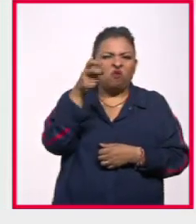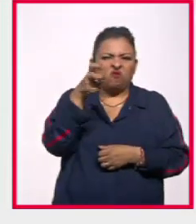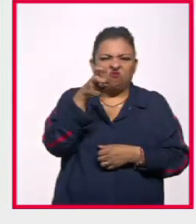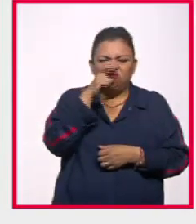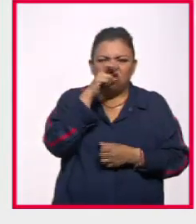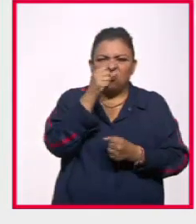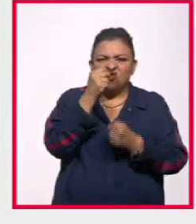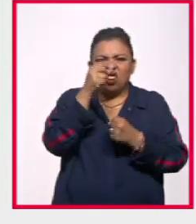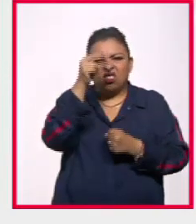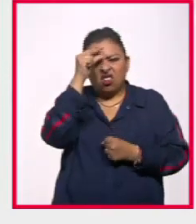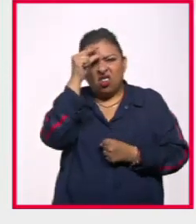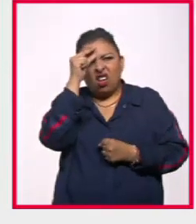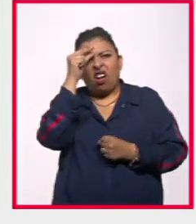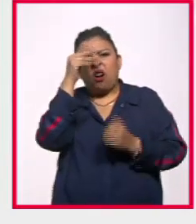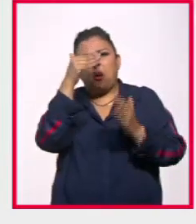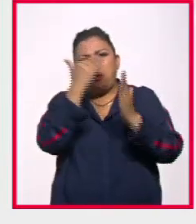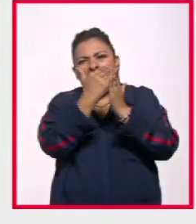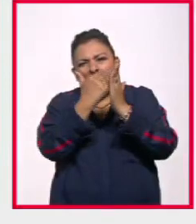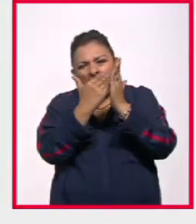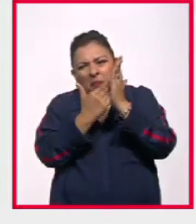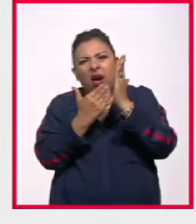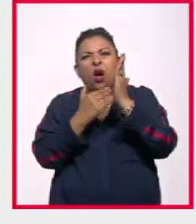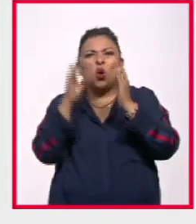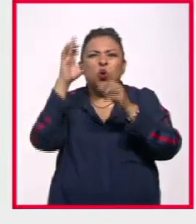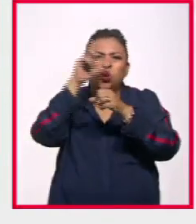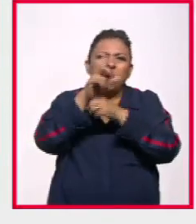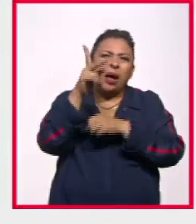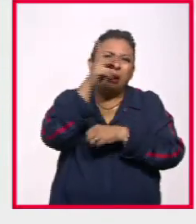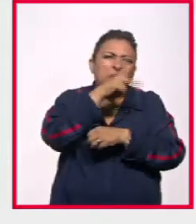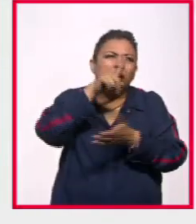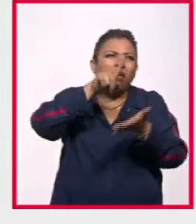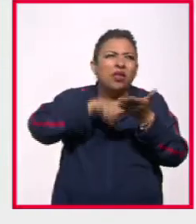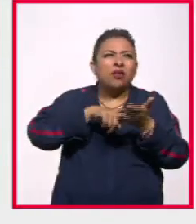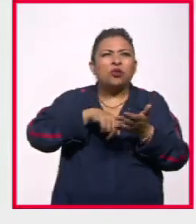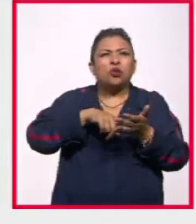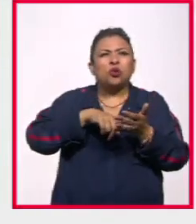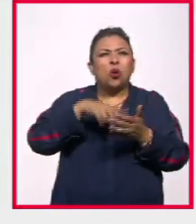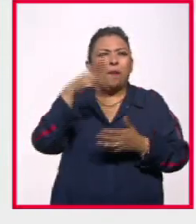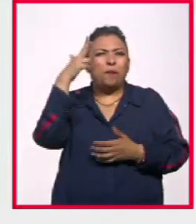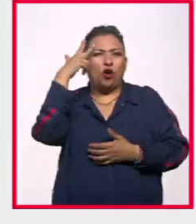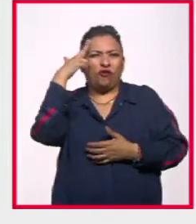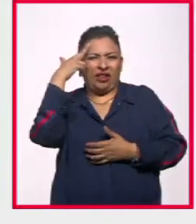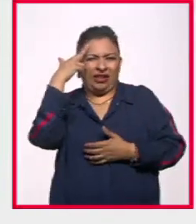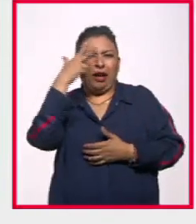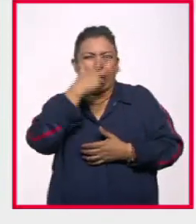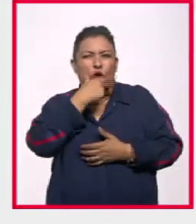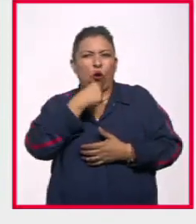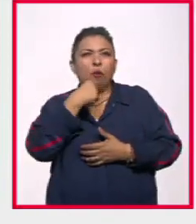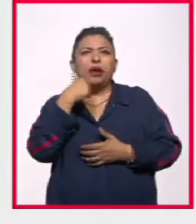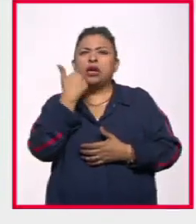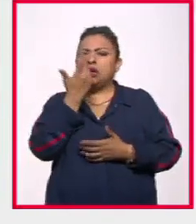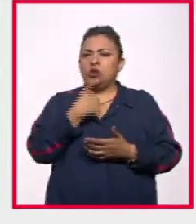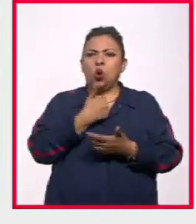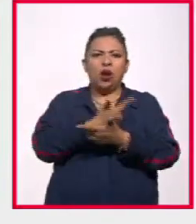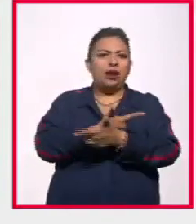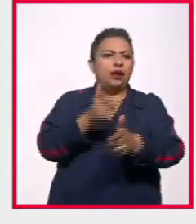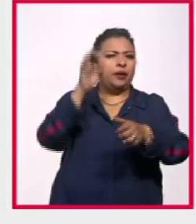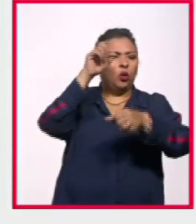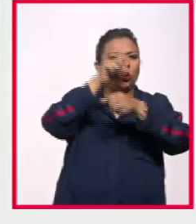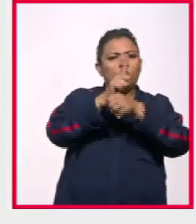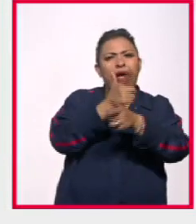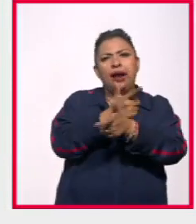al dogmatismo cultural y pedagógico que imperaba en el porfiriato. Querían libertades culturales, libertades